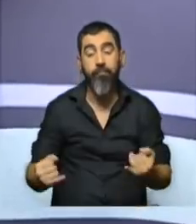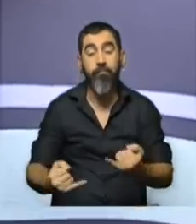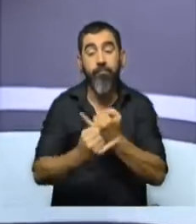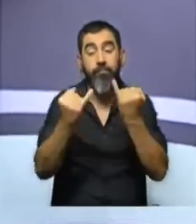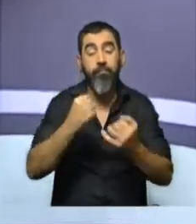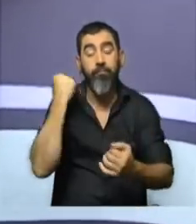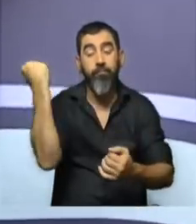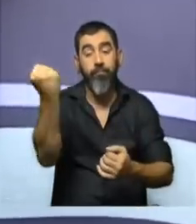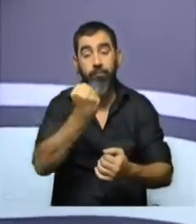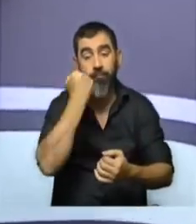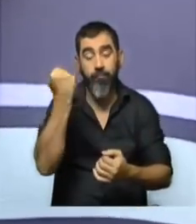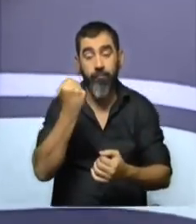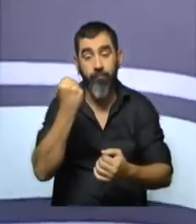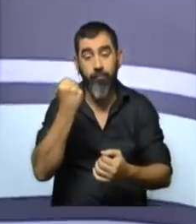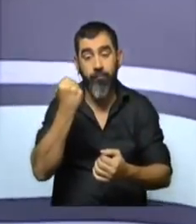importante, como decías vos,